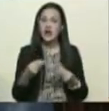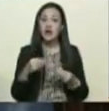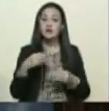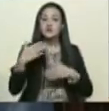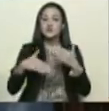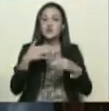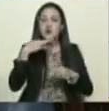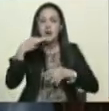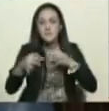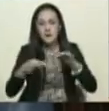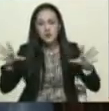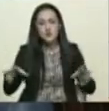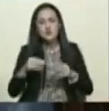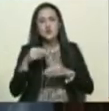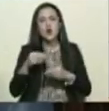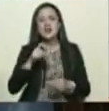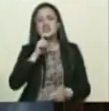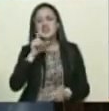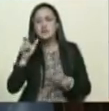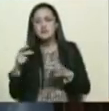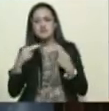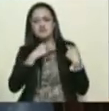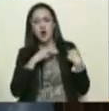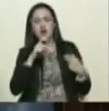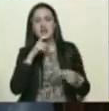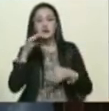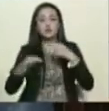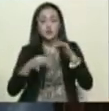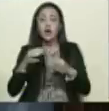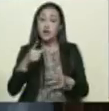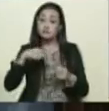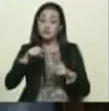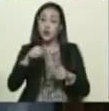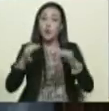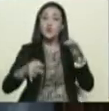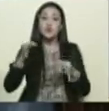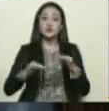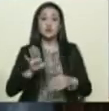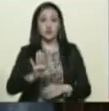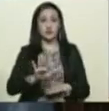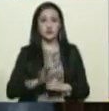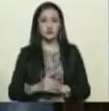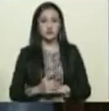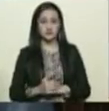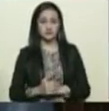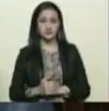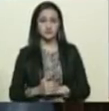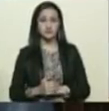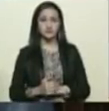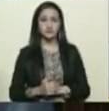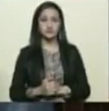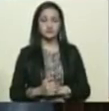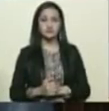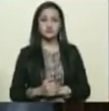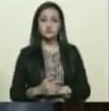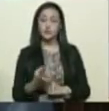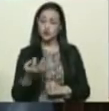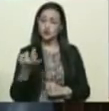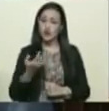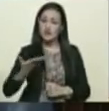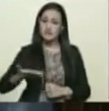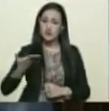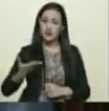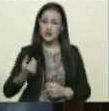porque ocurrió y quiénes más están en la trama poder tan importante la garantía de la relación para